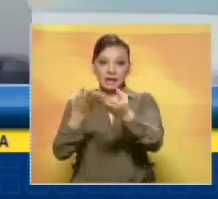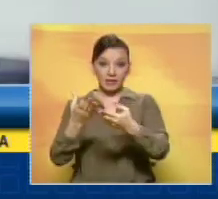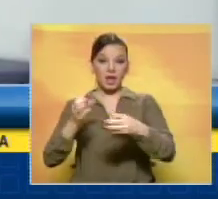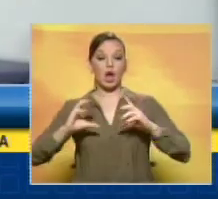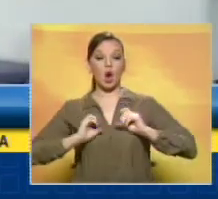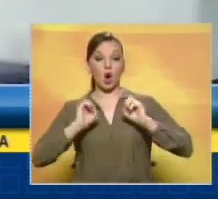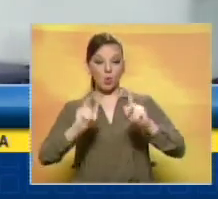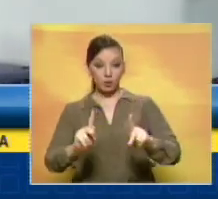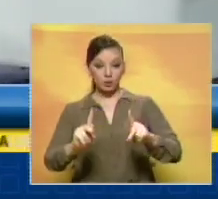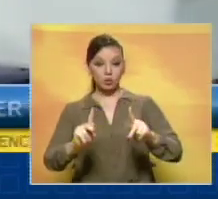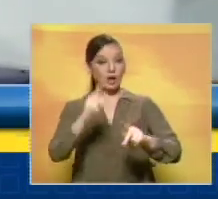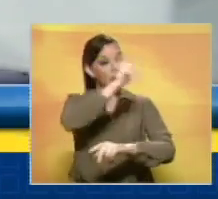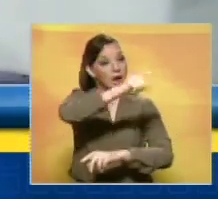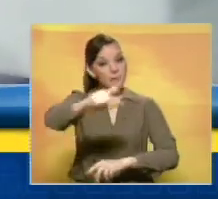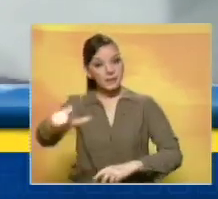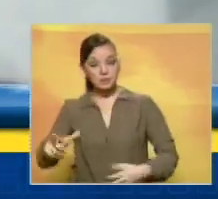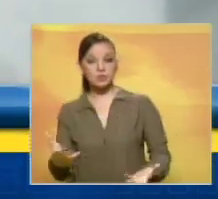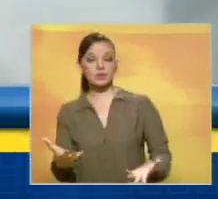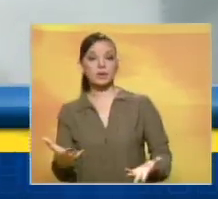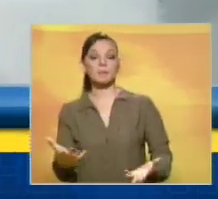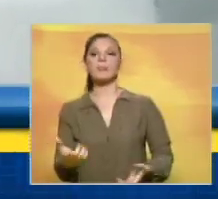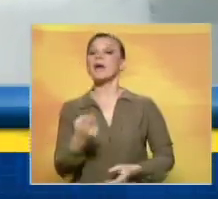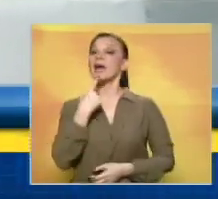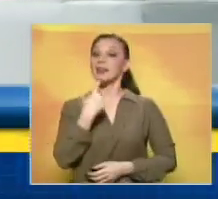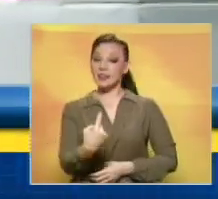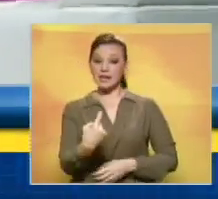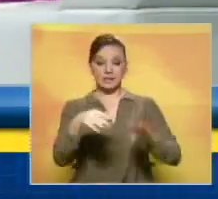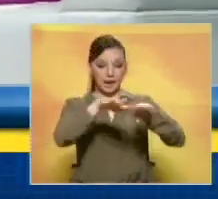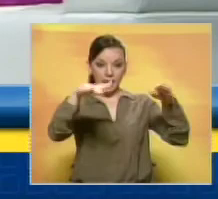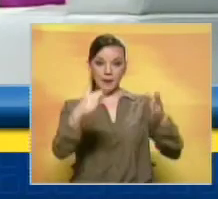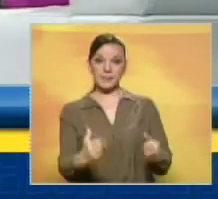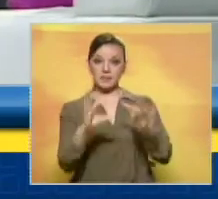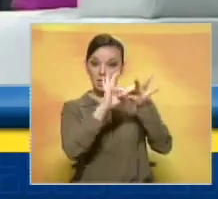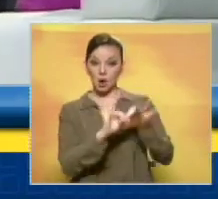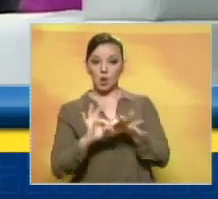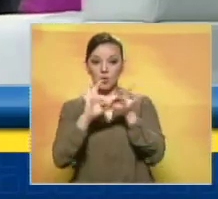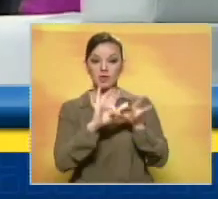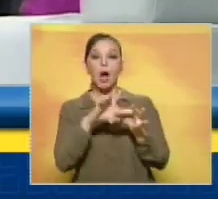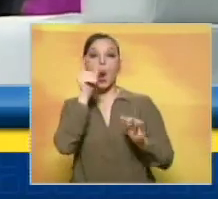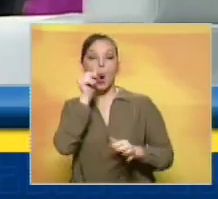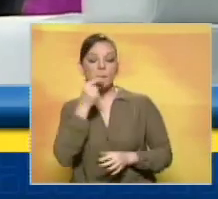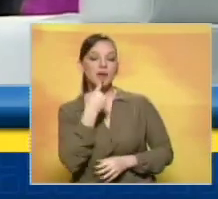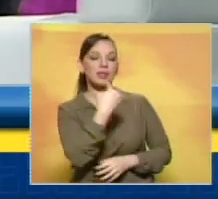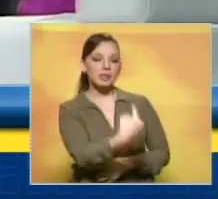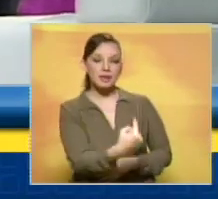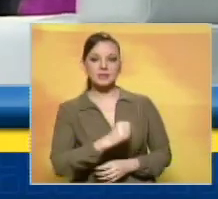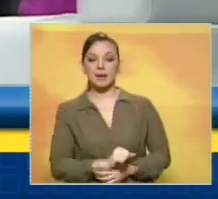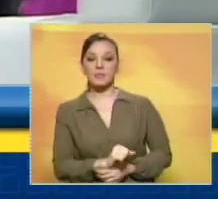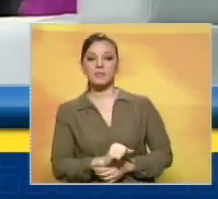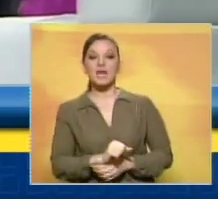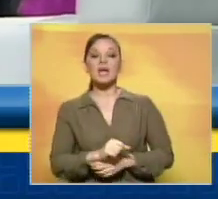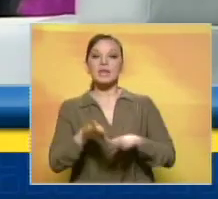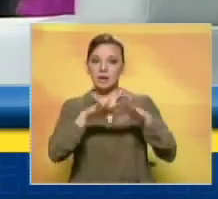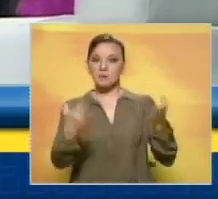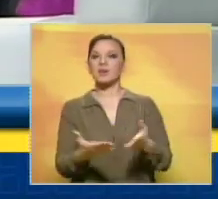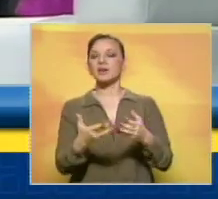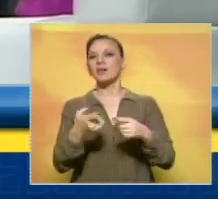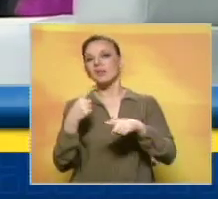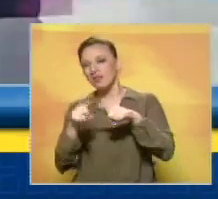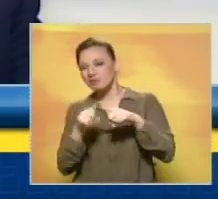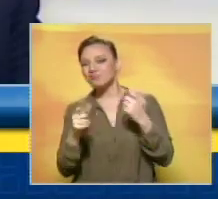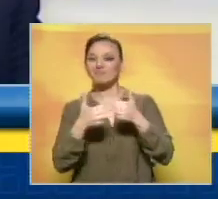gente. Con respecto al estado actual de la Mesa de la Unidad Democrática, Borges indicó que la MUD ha tenido visiones